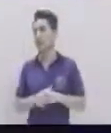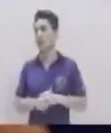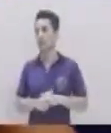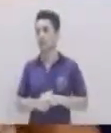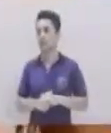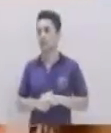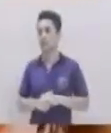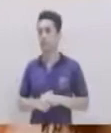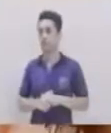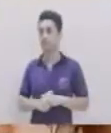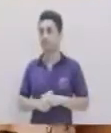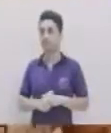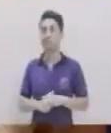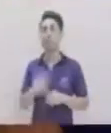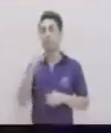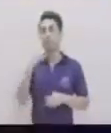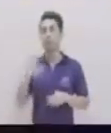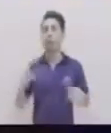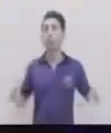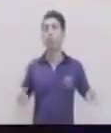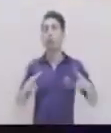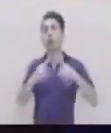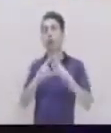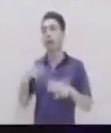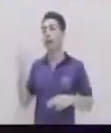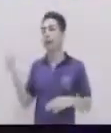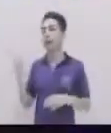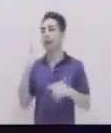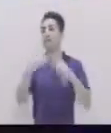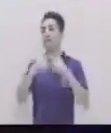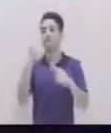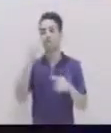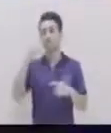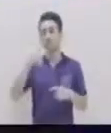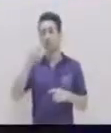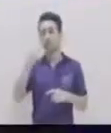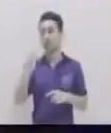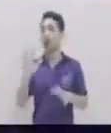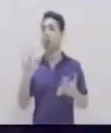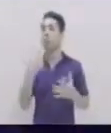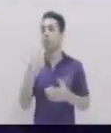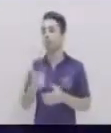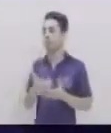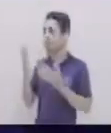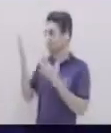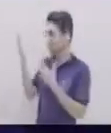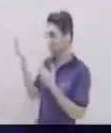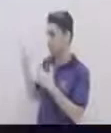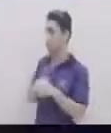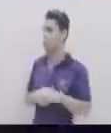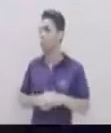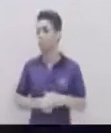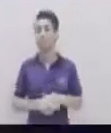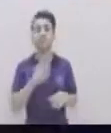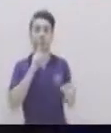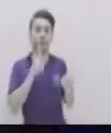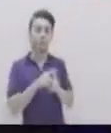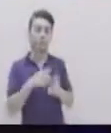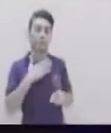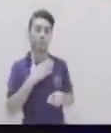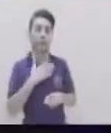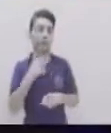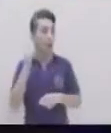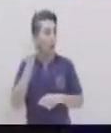guardan. En el caso de los volcanes, en Xinka les decimos Tecuán y son